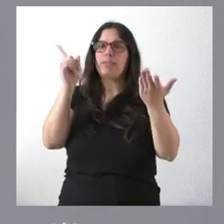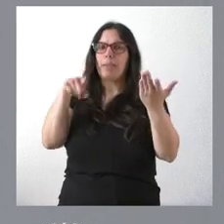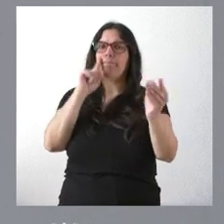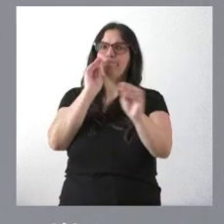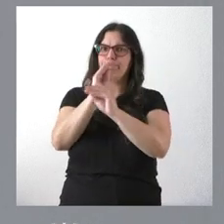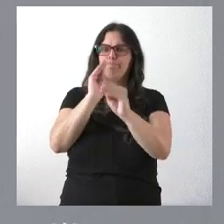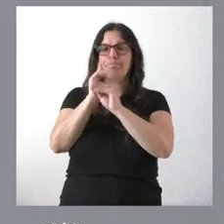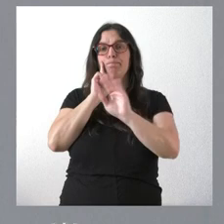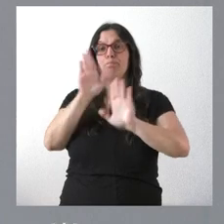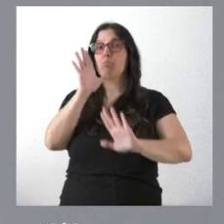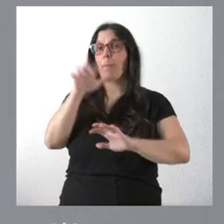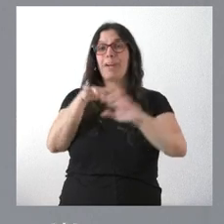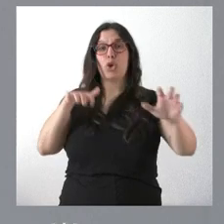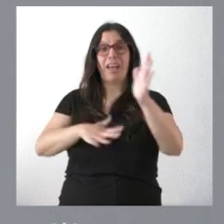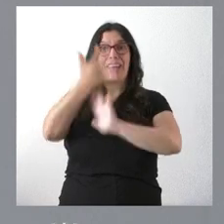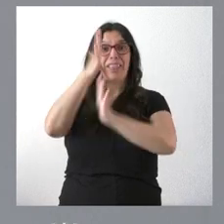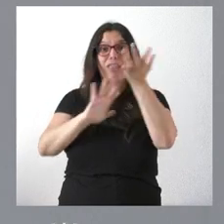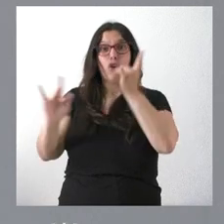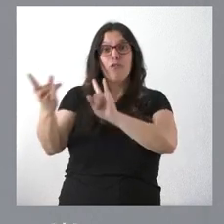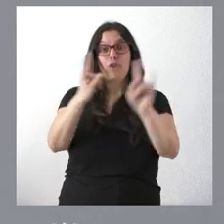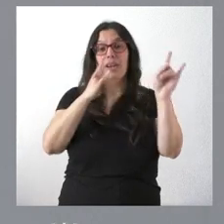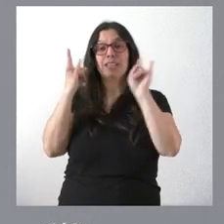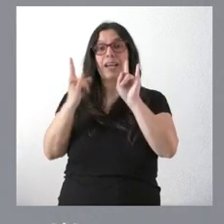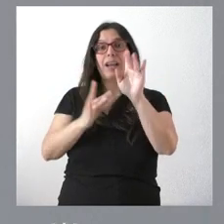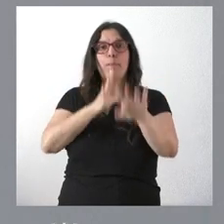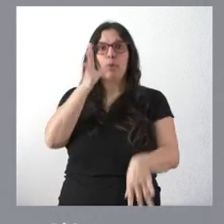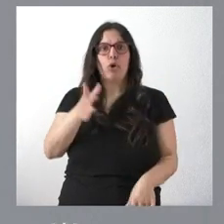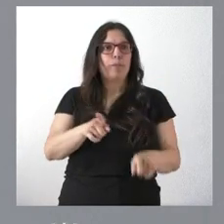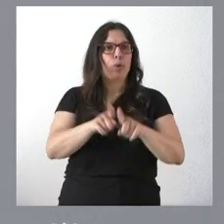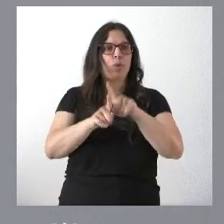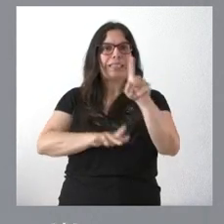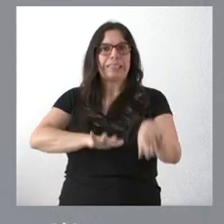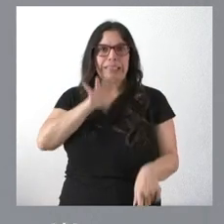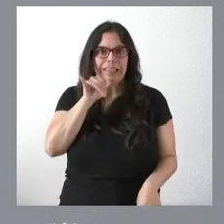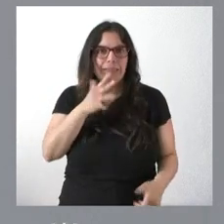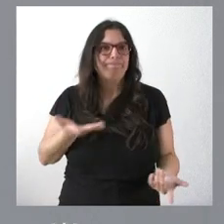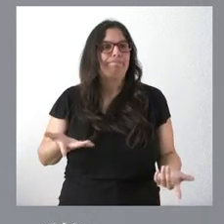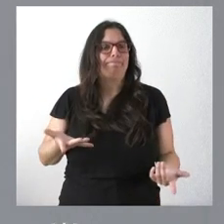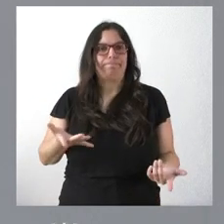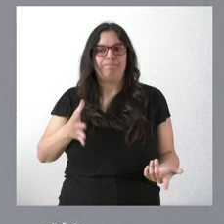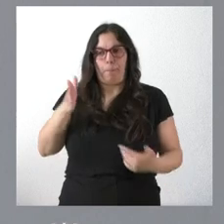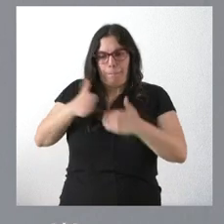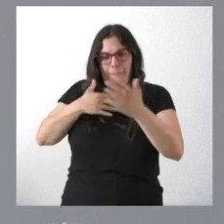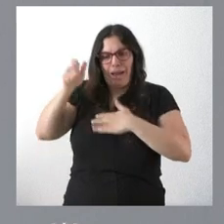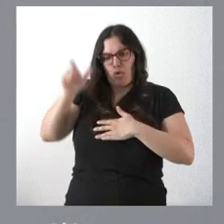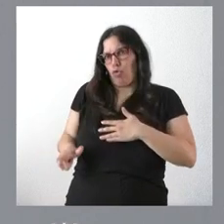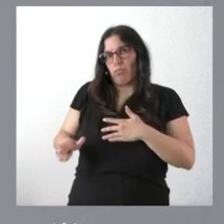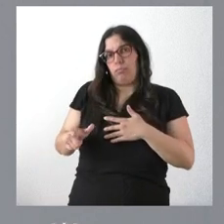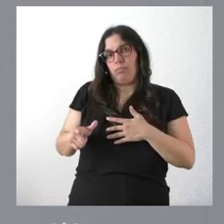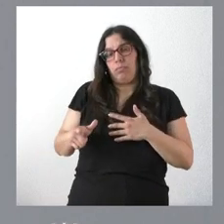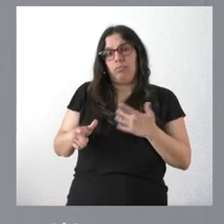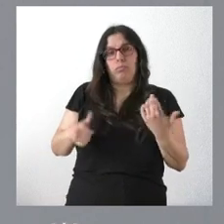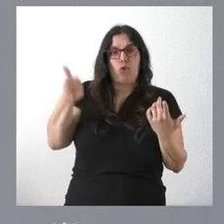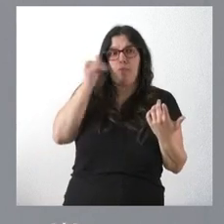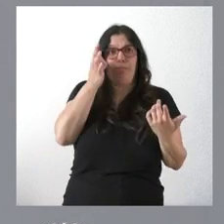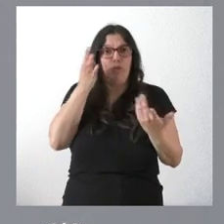parte de los incendios forestales tienen como origen el ser humano, tienen como origen la acción de mujeres y de